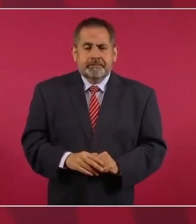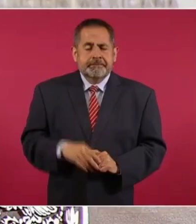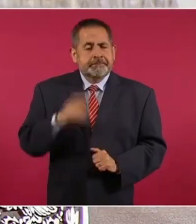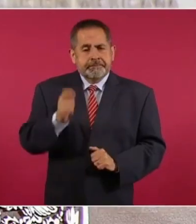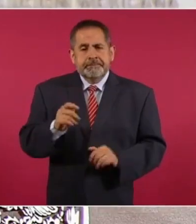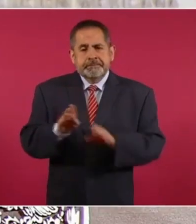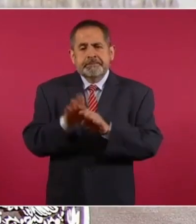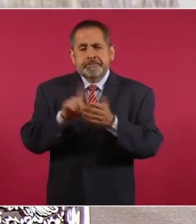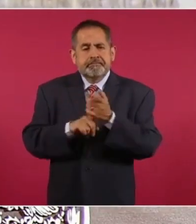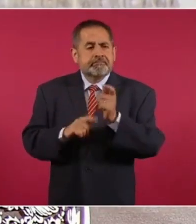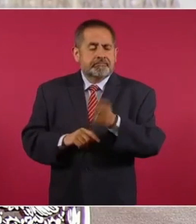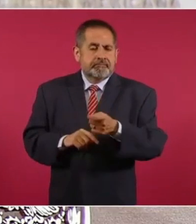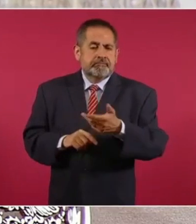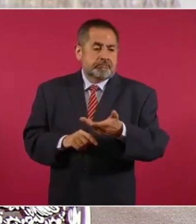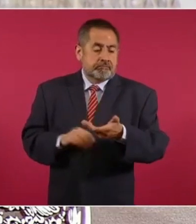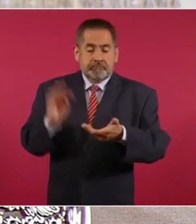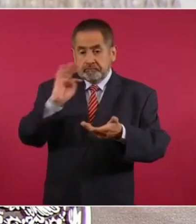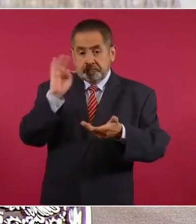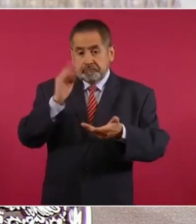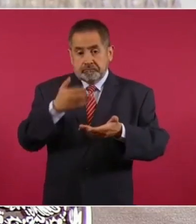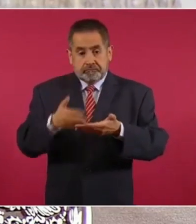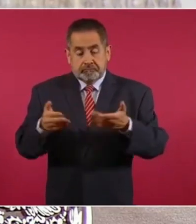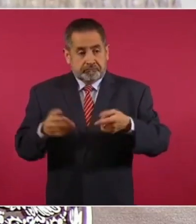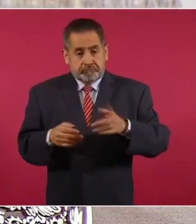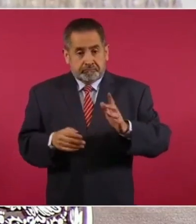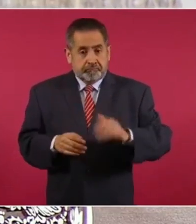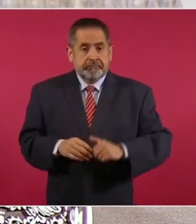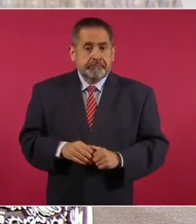Entonces, a lo mejor ahora lo que